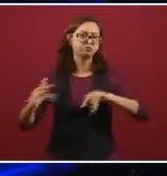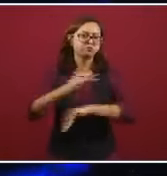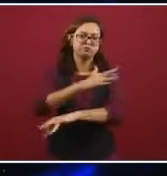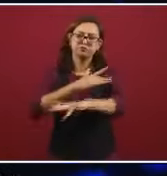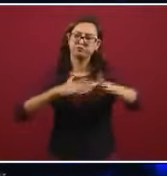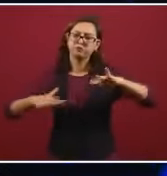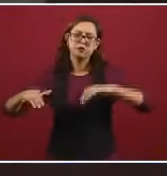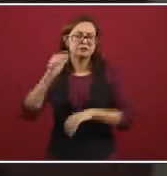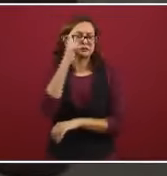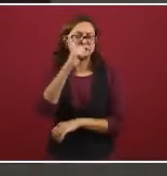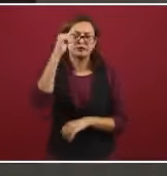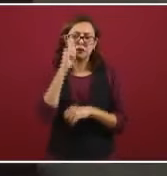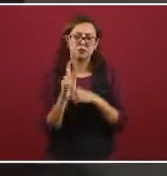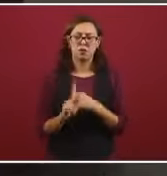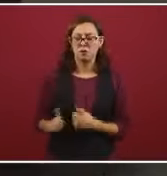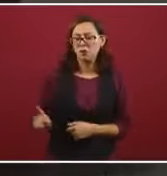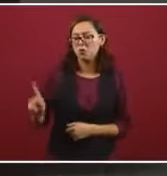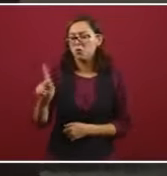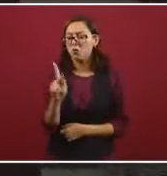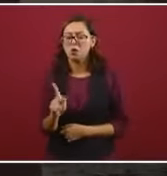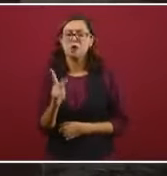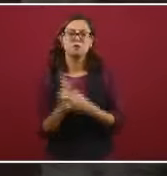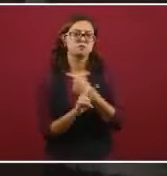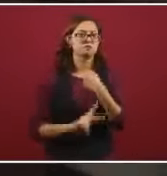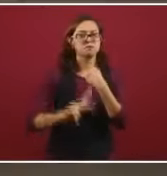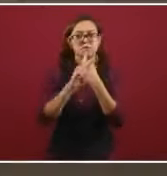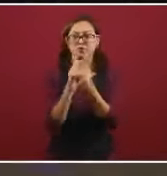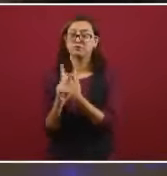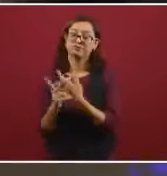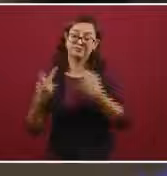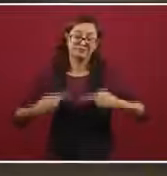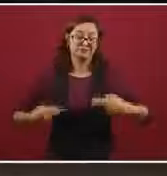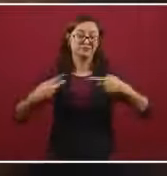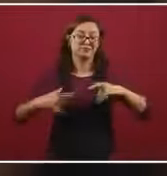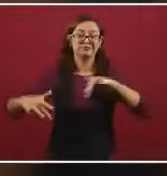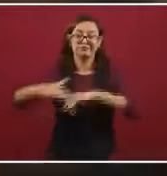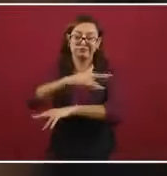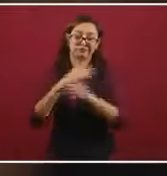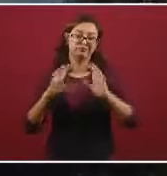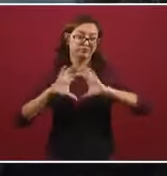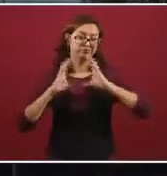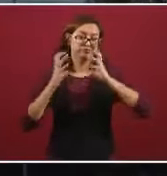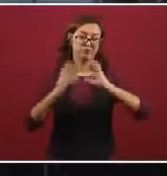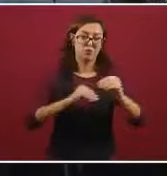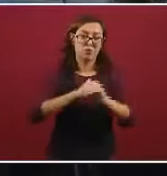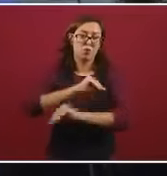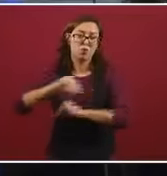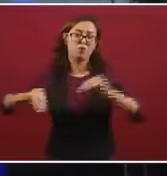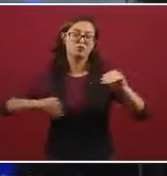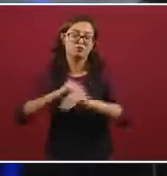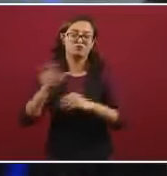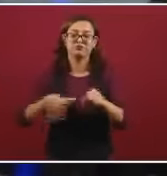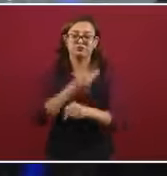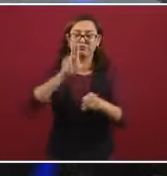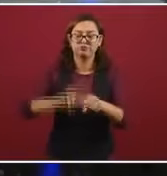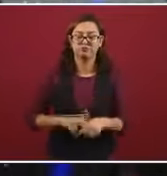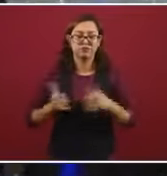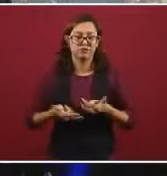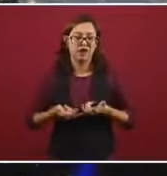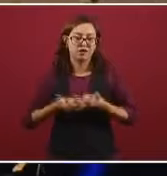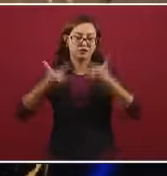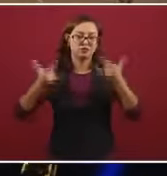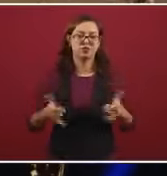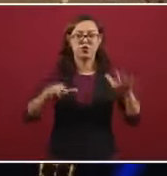y continentes. Cuando la humanidad camina, la tierra se mueve, se abren caminos y se construye la historia. Los destinos del